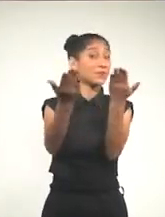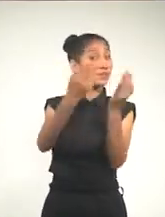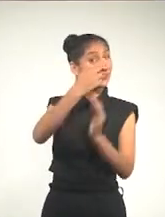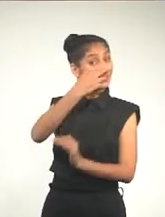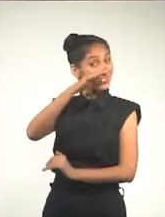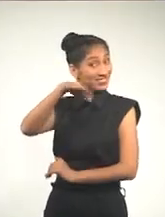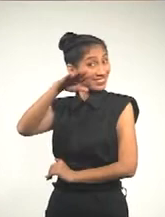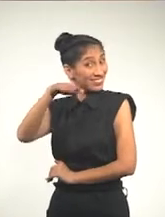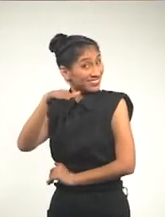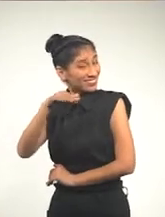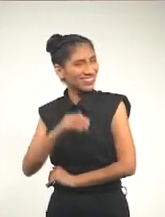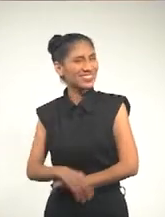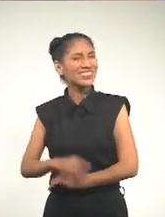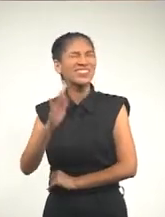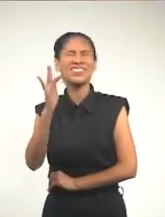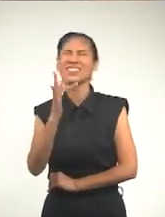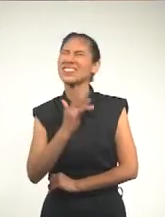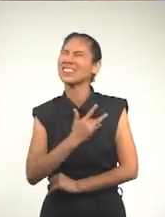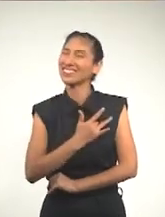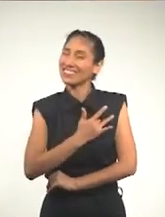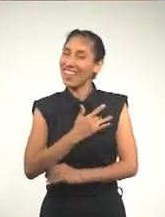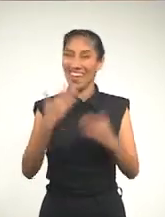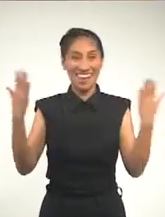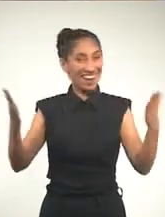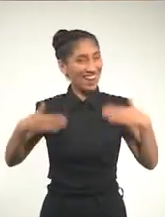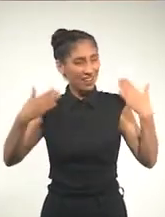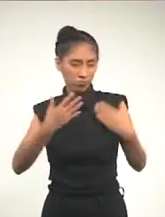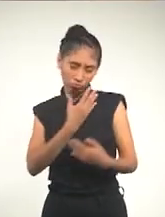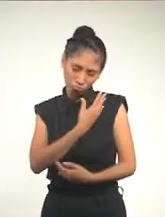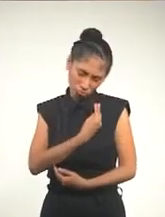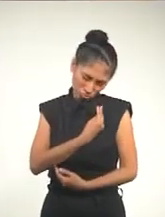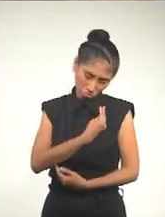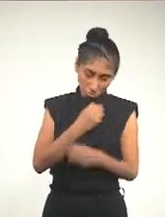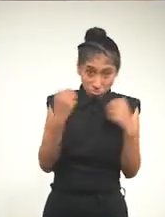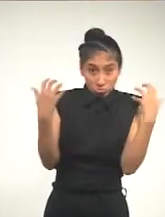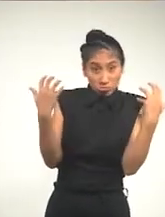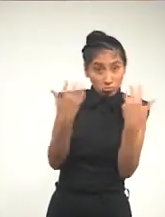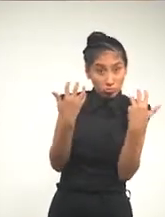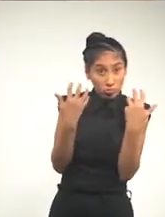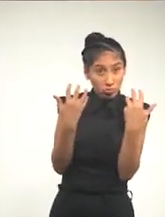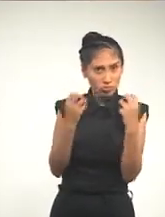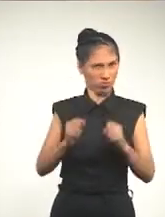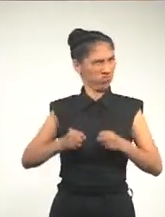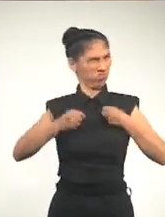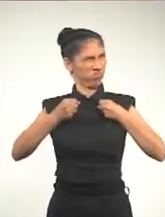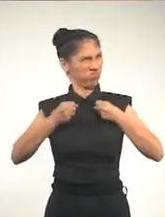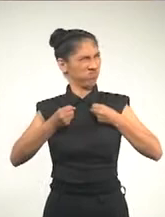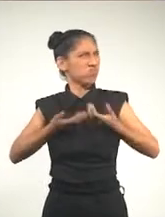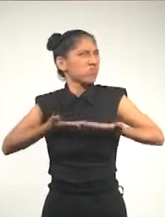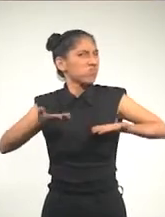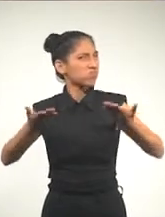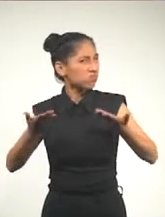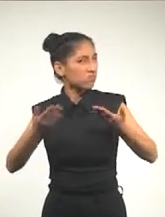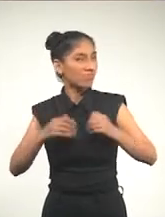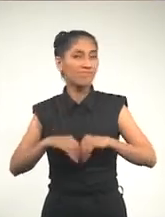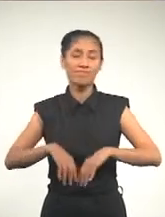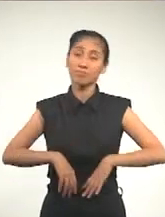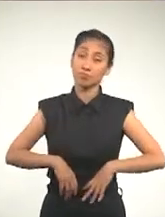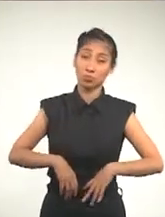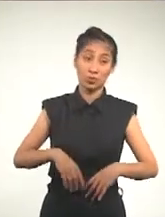Y a ustedes, niñas y niños, ¿qué los hace sentir alegres, tristes, con miedo o